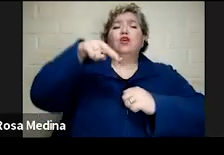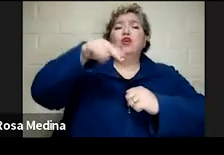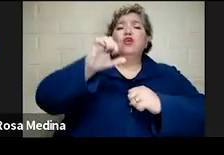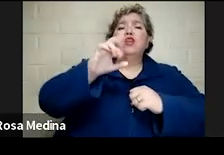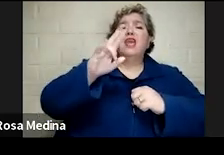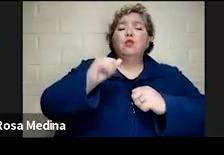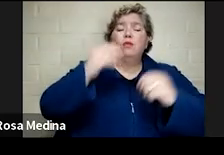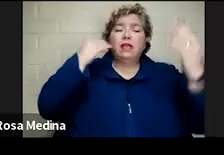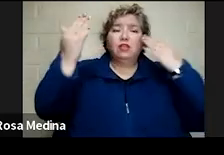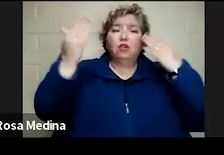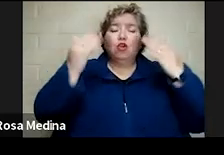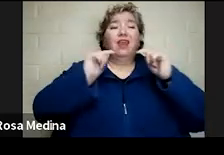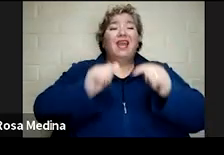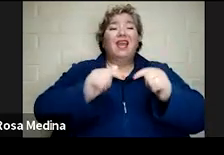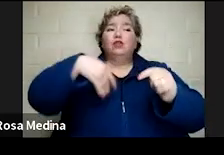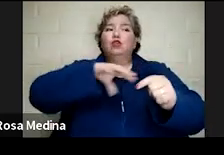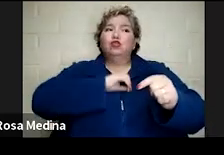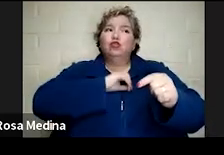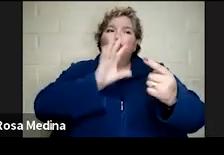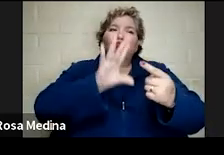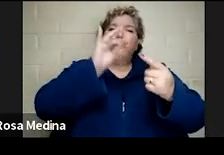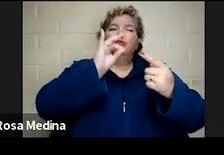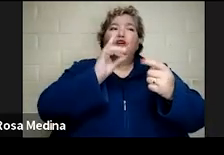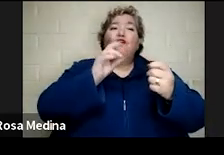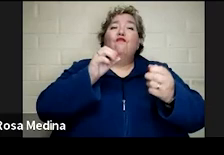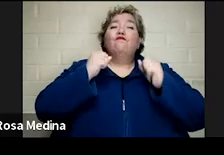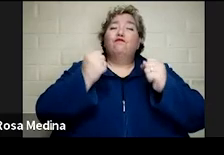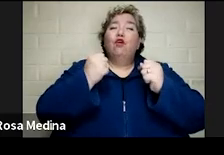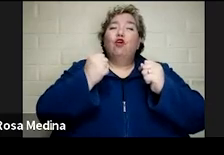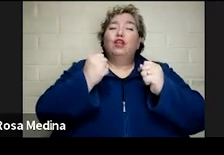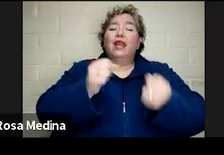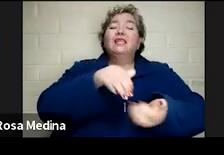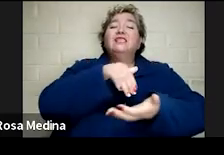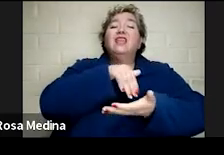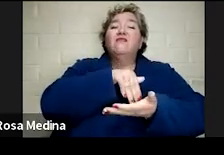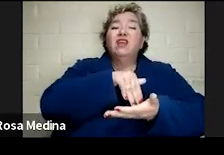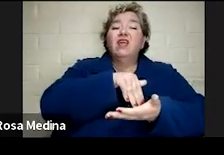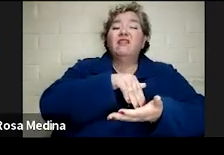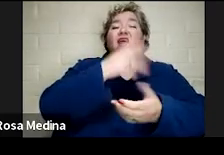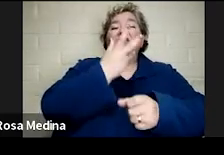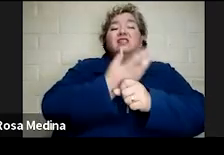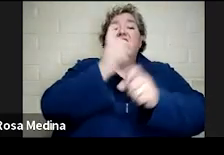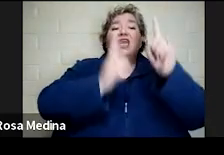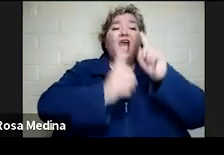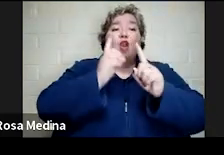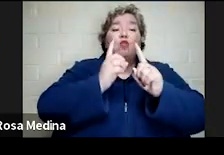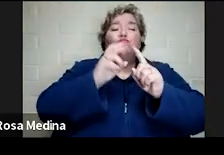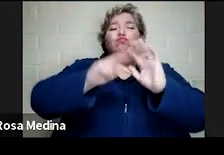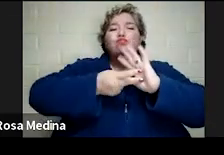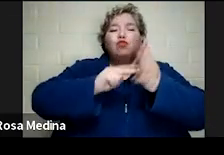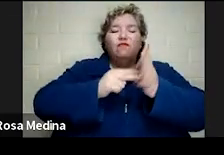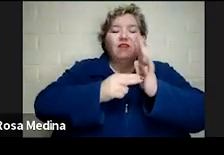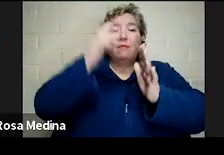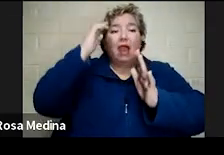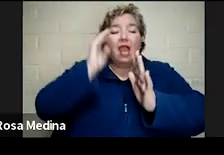permite identificar las fortalezas, las debilidades y también ver si es que hay un posible trastorno del neurodesarrollo, ¿ya?